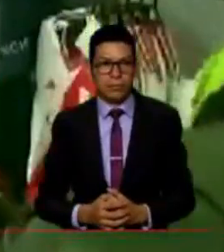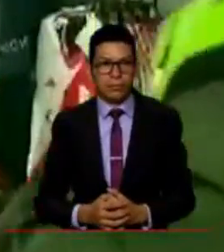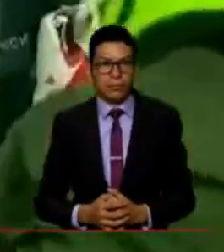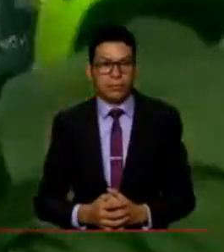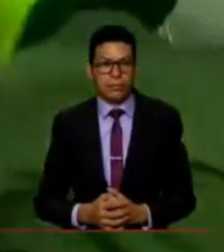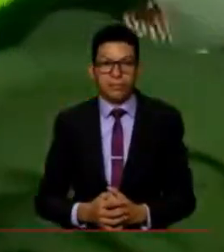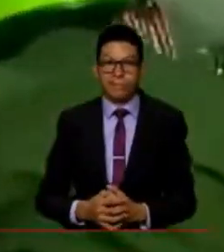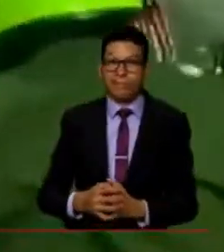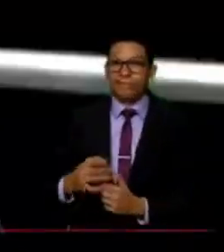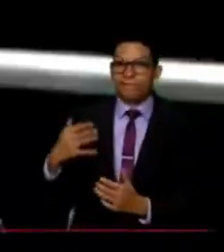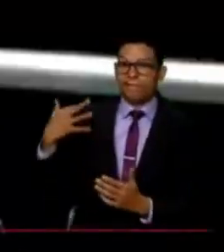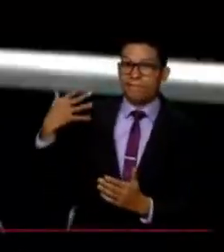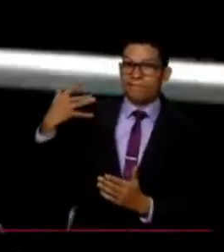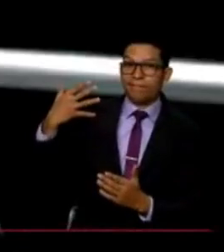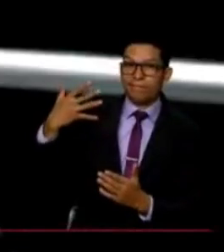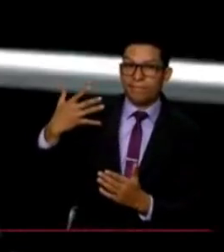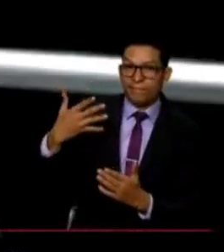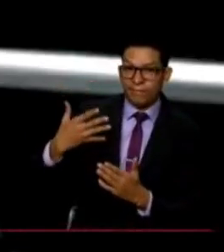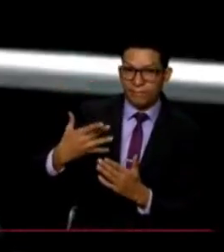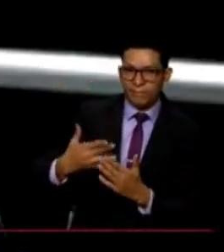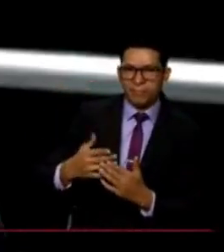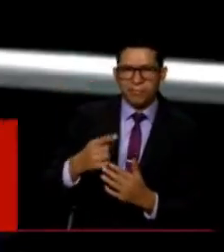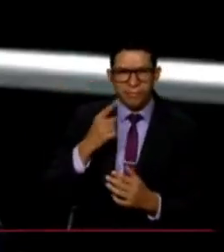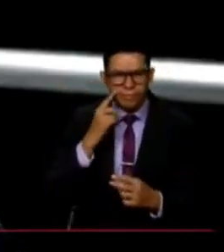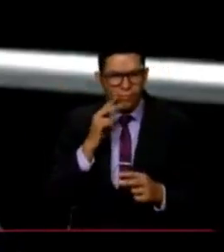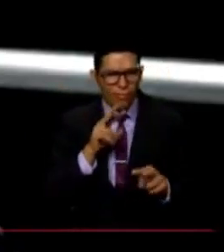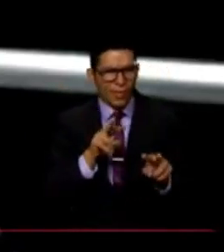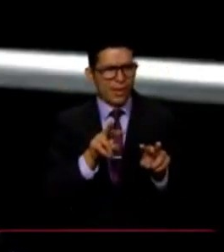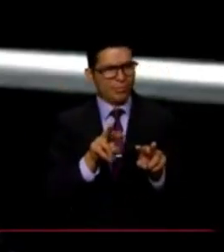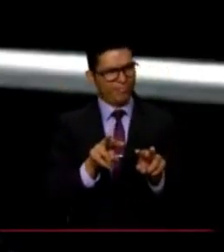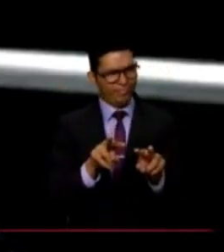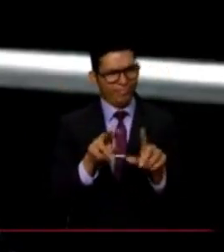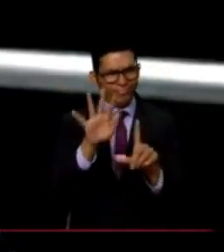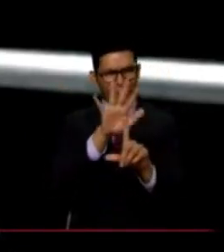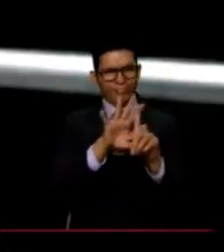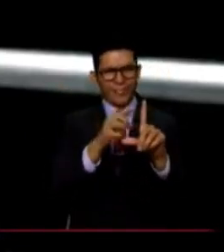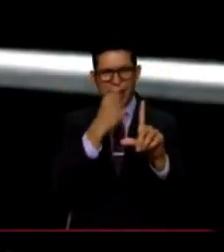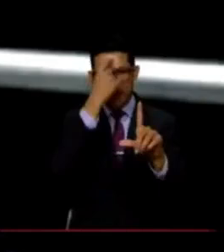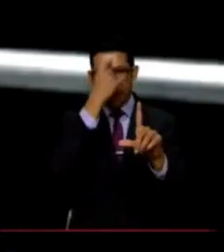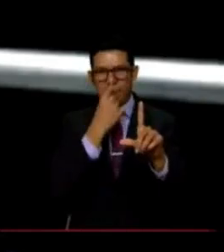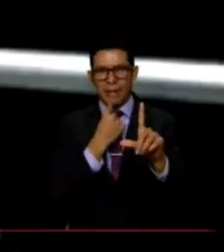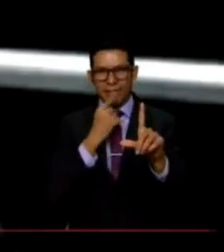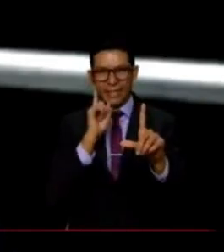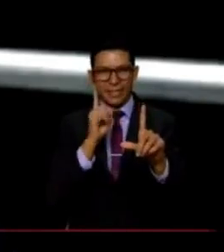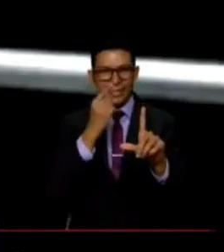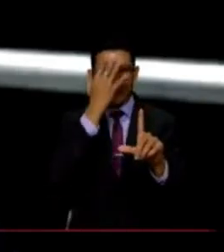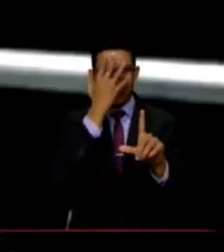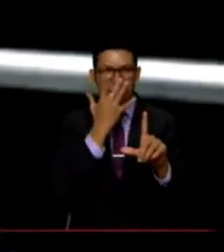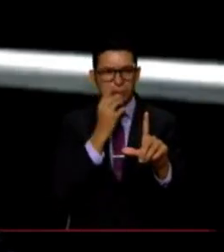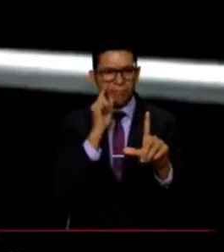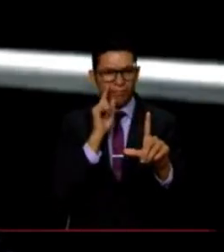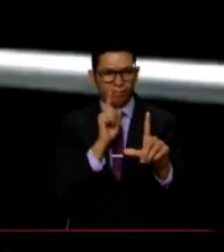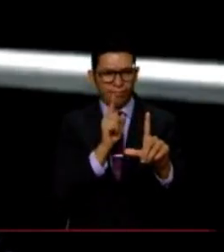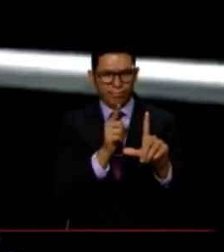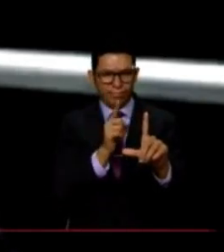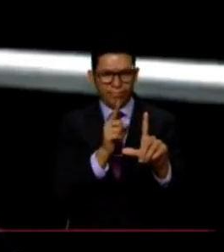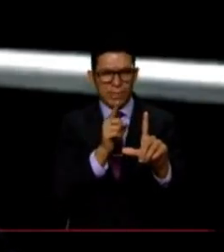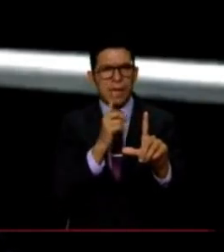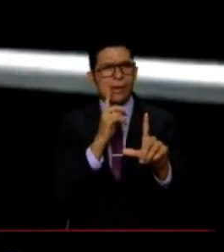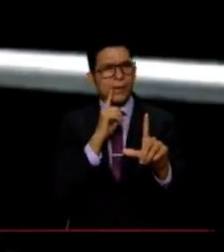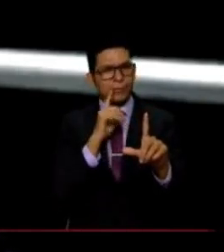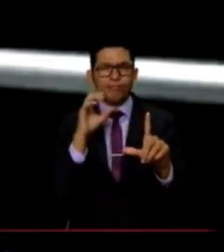Después de varios días de labores de vecindario y verificar perfiles de redes sociales y un análisis del